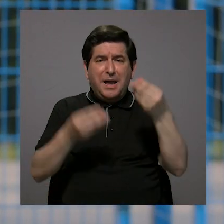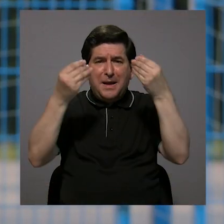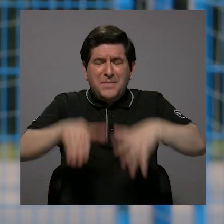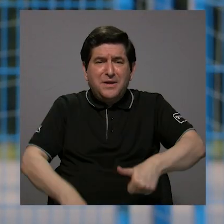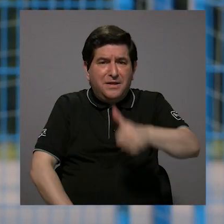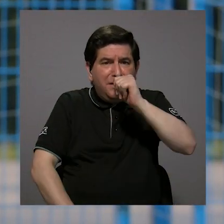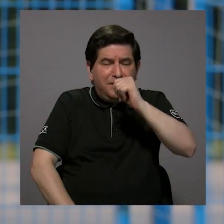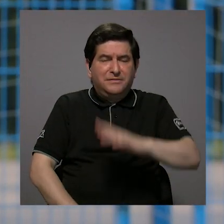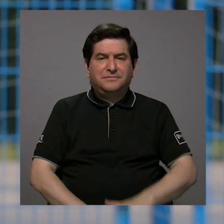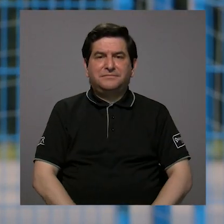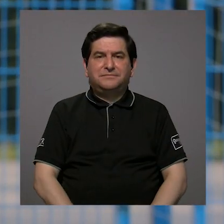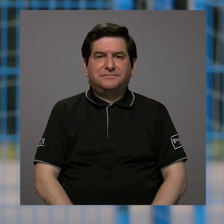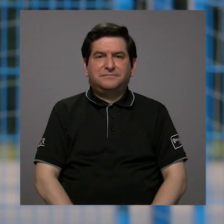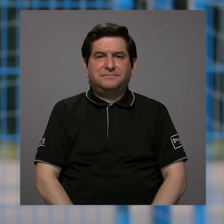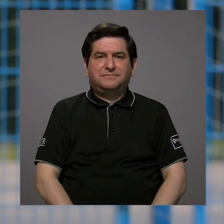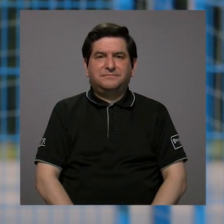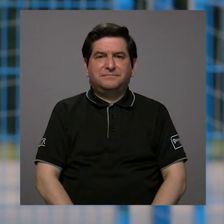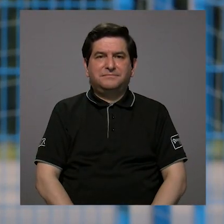deshidratación.